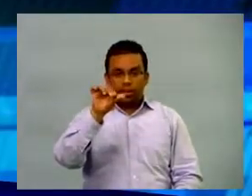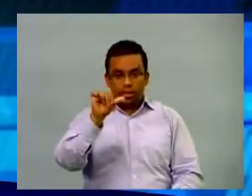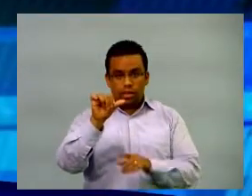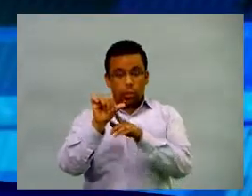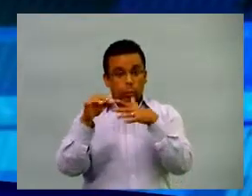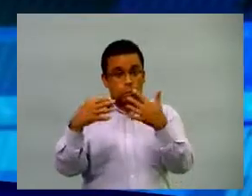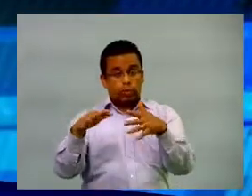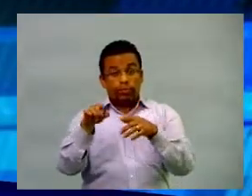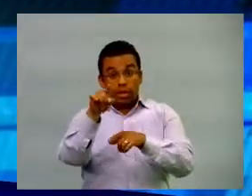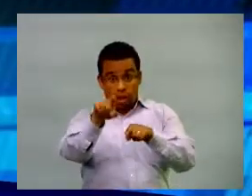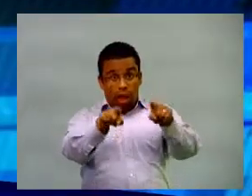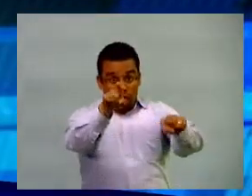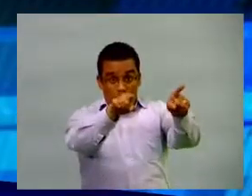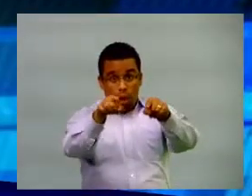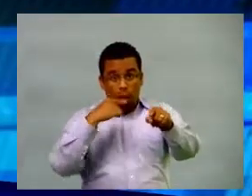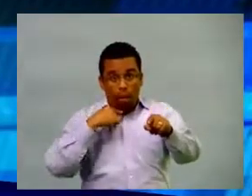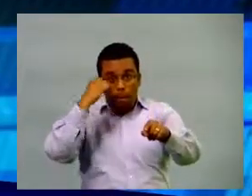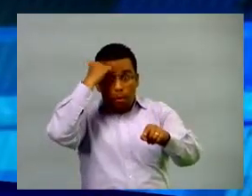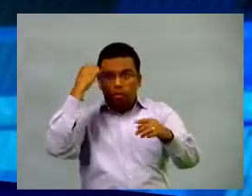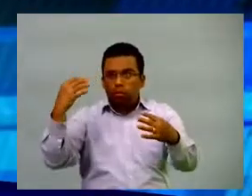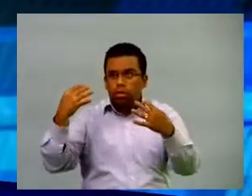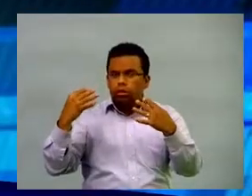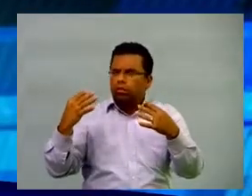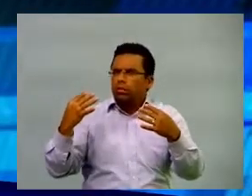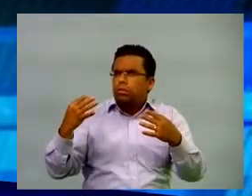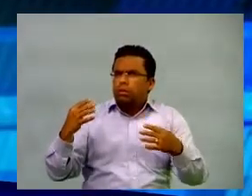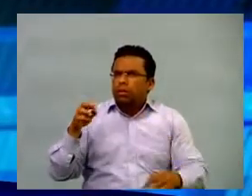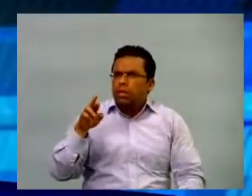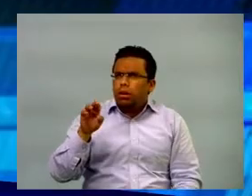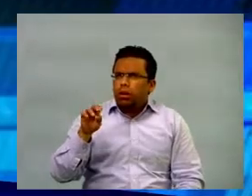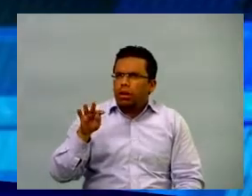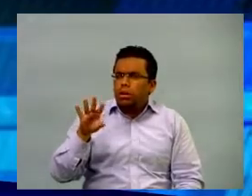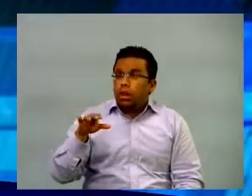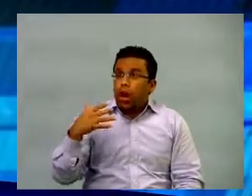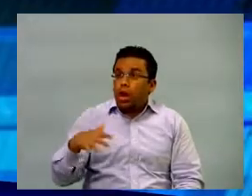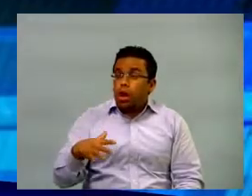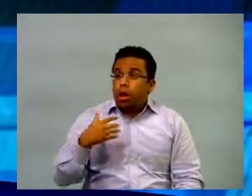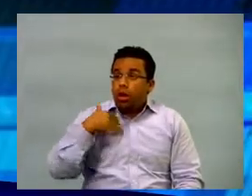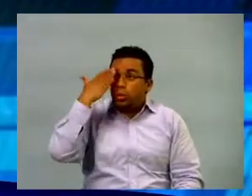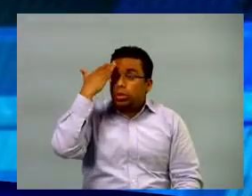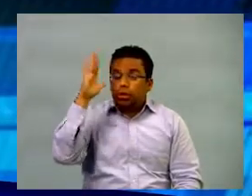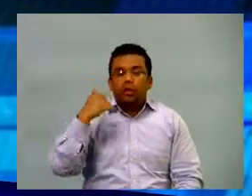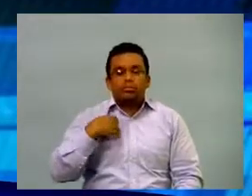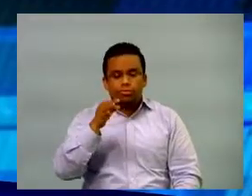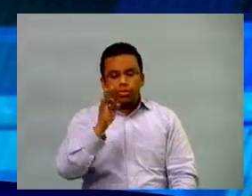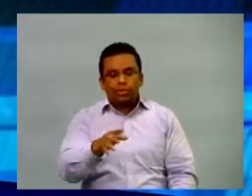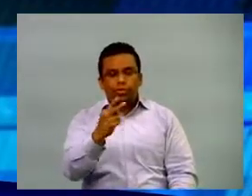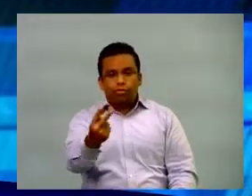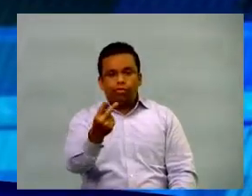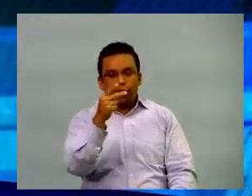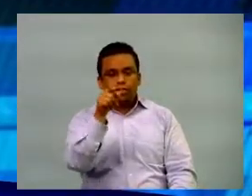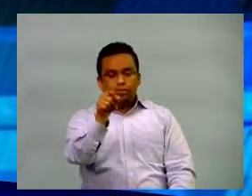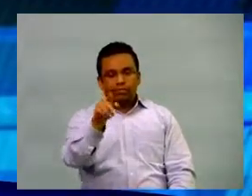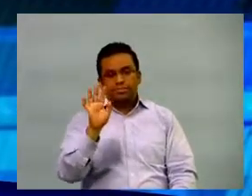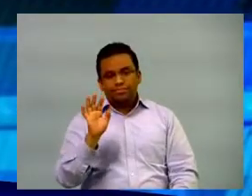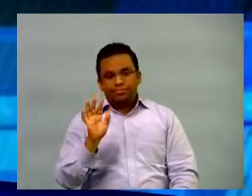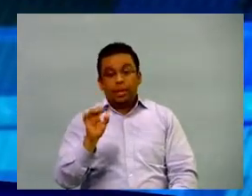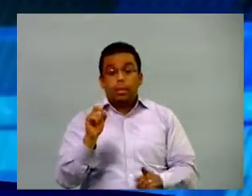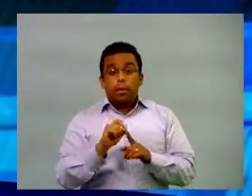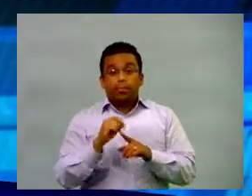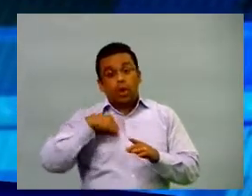para muchos de los maestros que nos están siguiendo en la transmisión de Educa Digital Colombia 2016. Pero han llegado